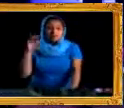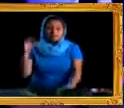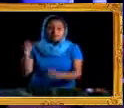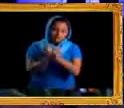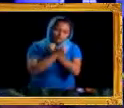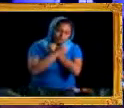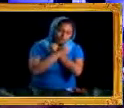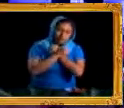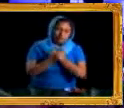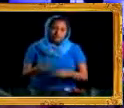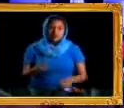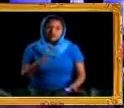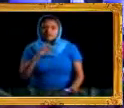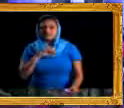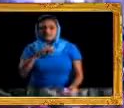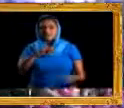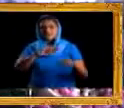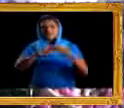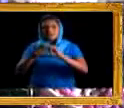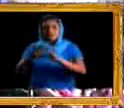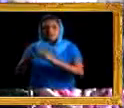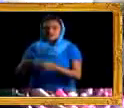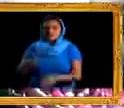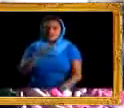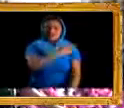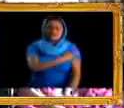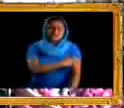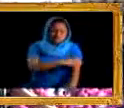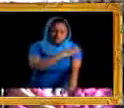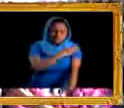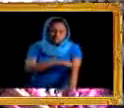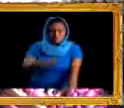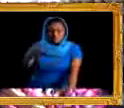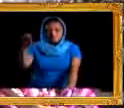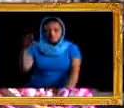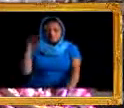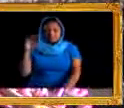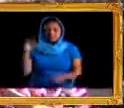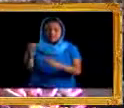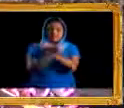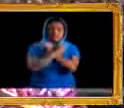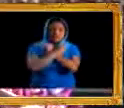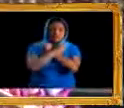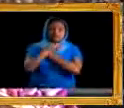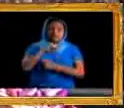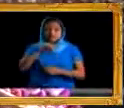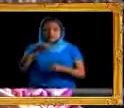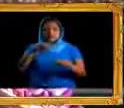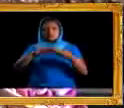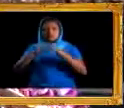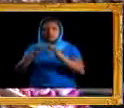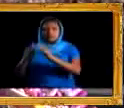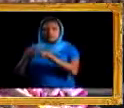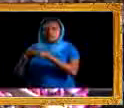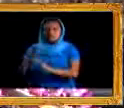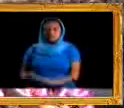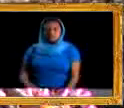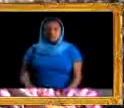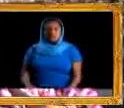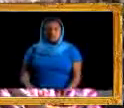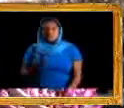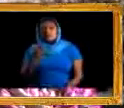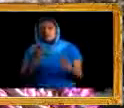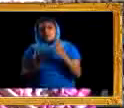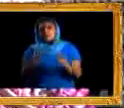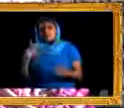y amor te sean multiplicadas. Misericordia, paz y amor. y amor te sean multiplicadas. Tal vez